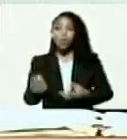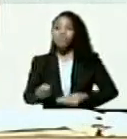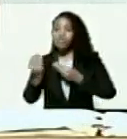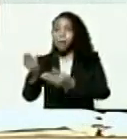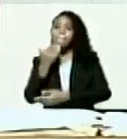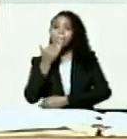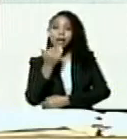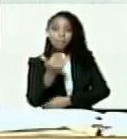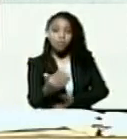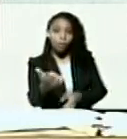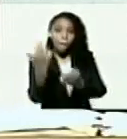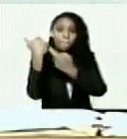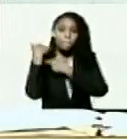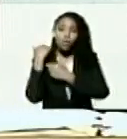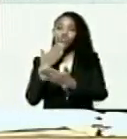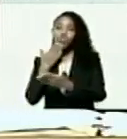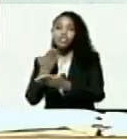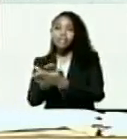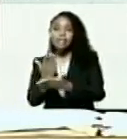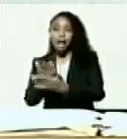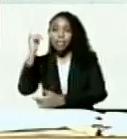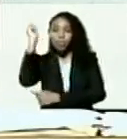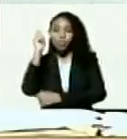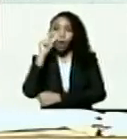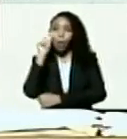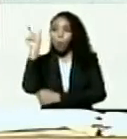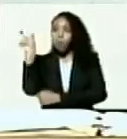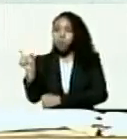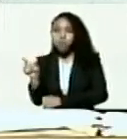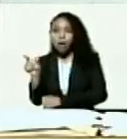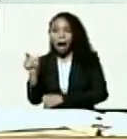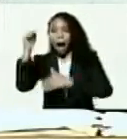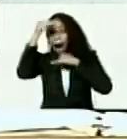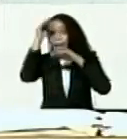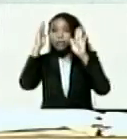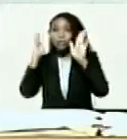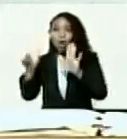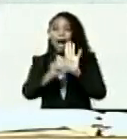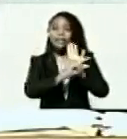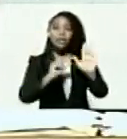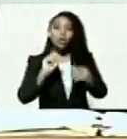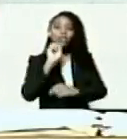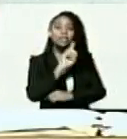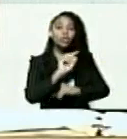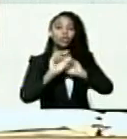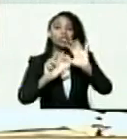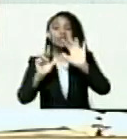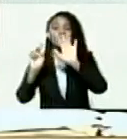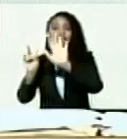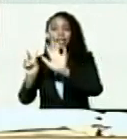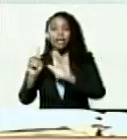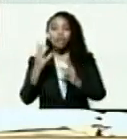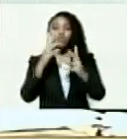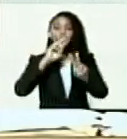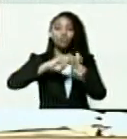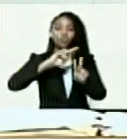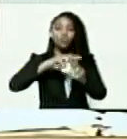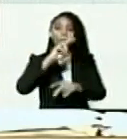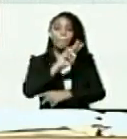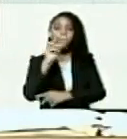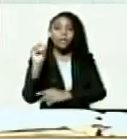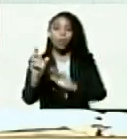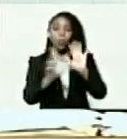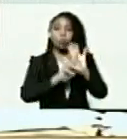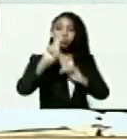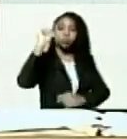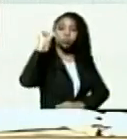permiso correspondiente que solicita el diputado José Ramón Rivero, atendiendo el artículo 187, numeral 20 de la Constitución de la